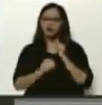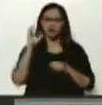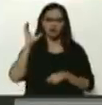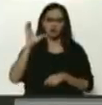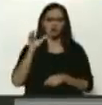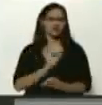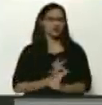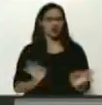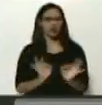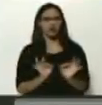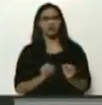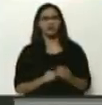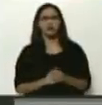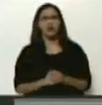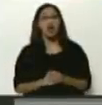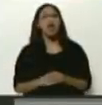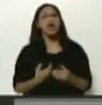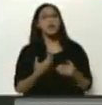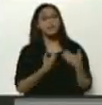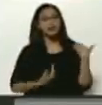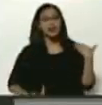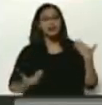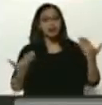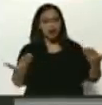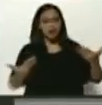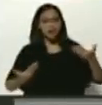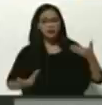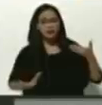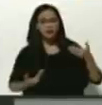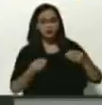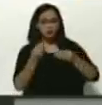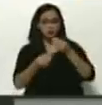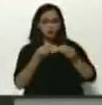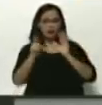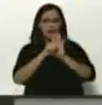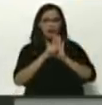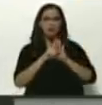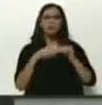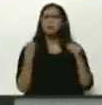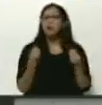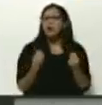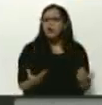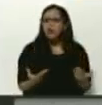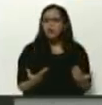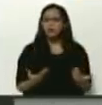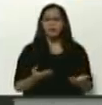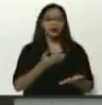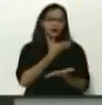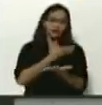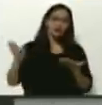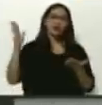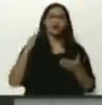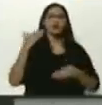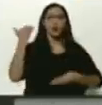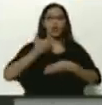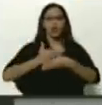Nadie. El presidente ha pedido un instrumento, ¿para qué? Para atacar el bloqueo. Se lo negamos.